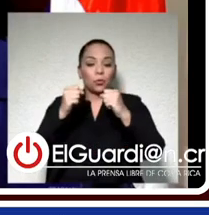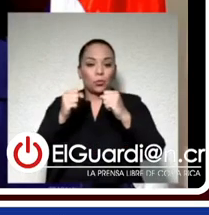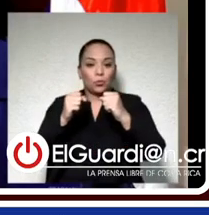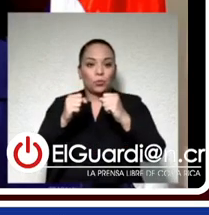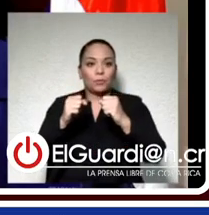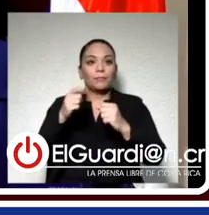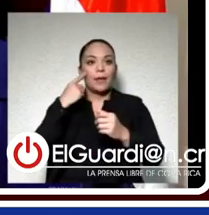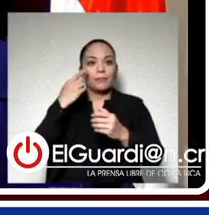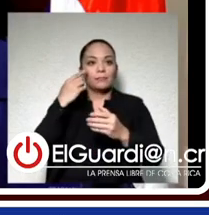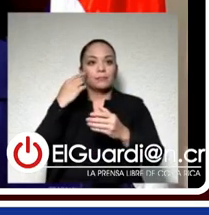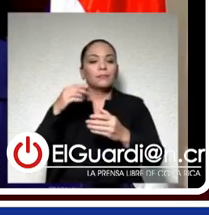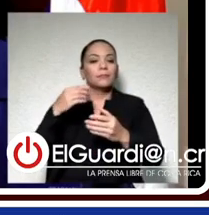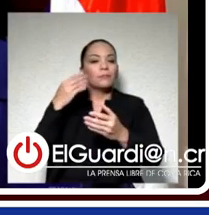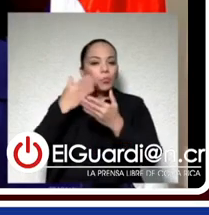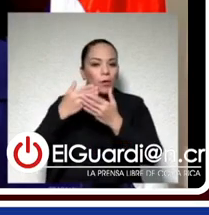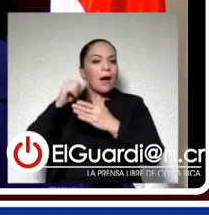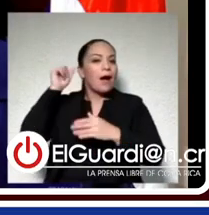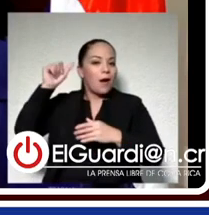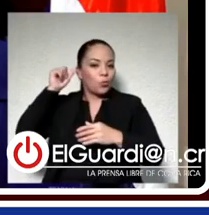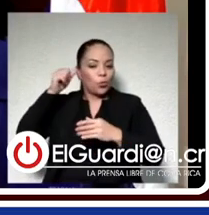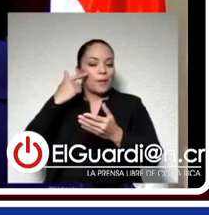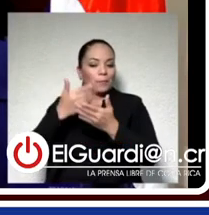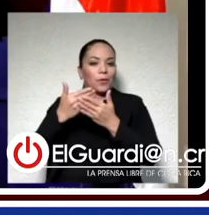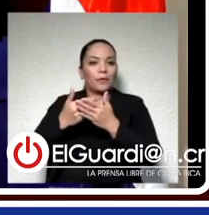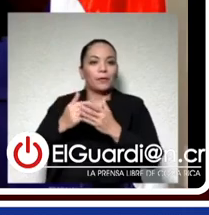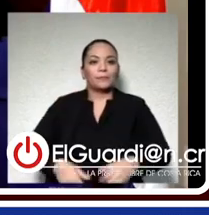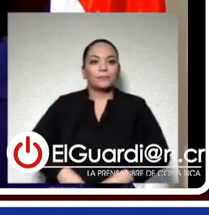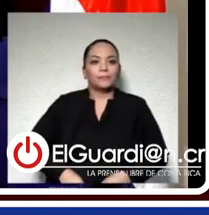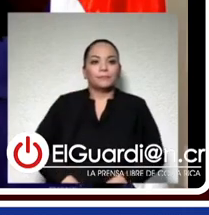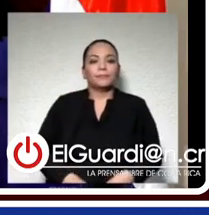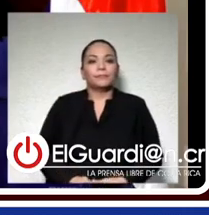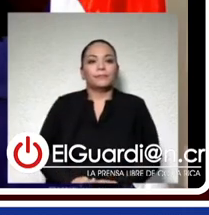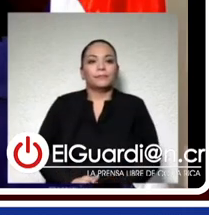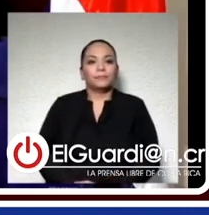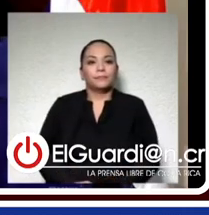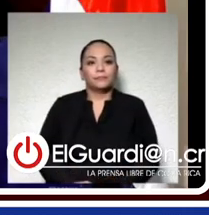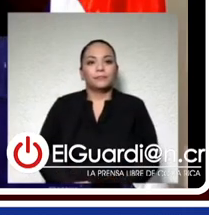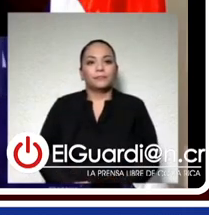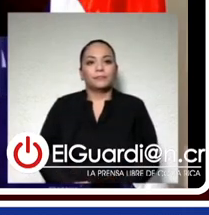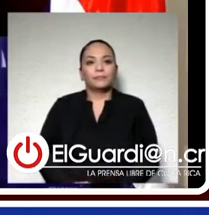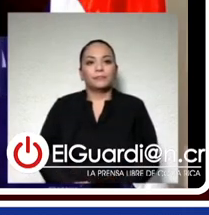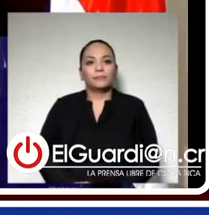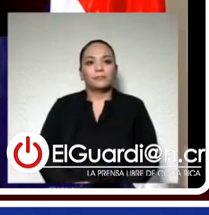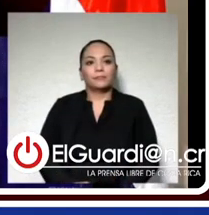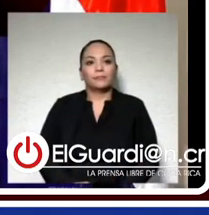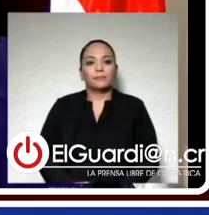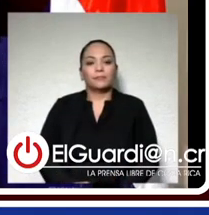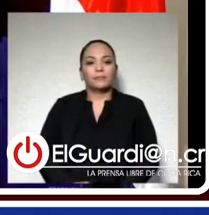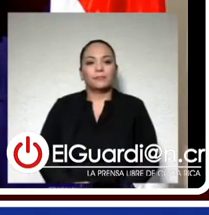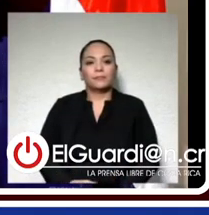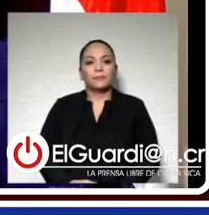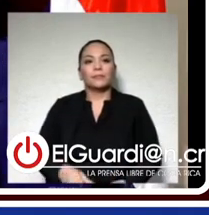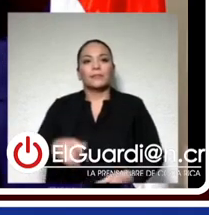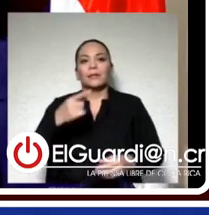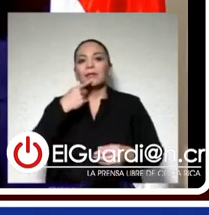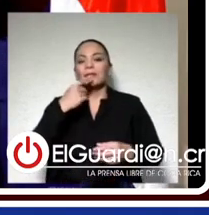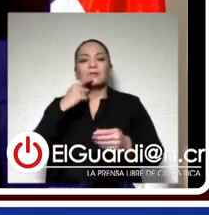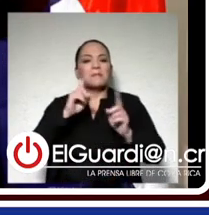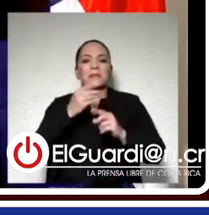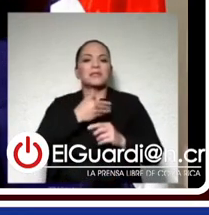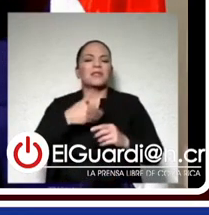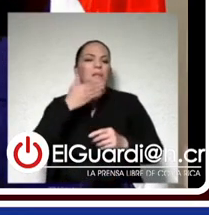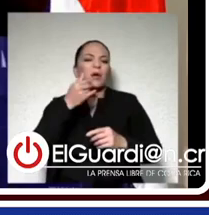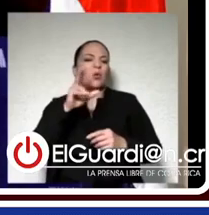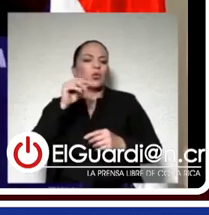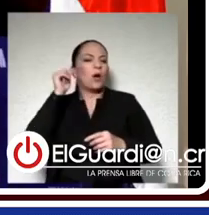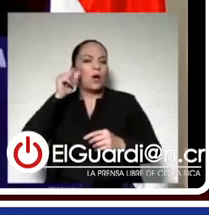prueba. Te voy a dar un pequeño ejemplo. No, tiene que poner. No, no ponga eso, mejor deje eso para los estrados judiciales. Porque